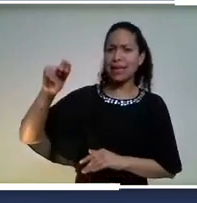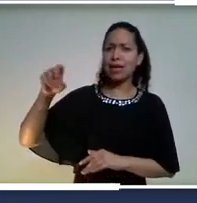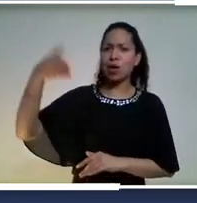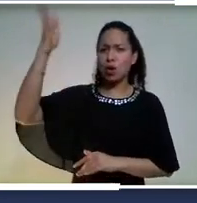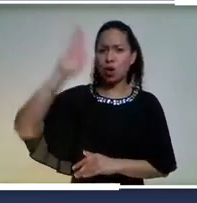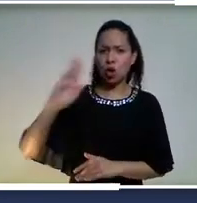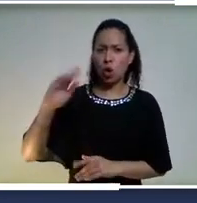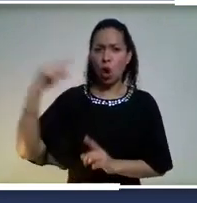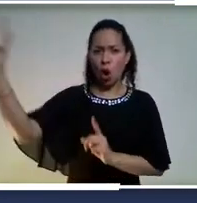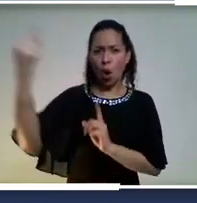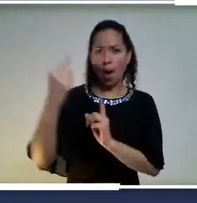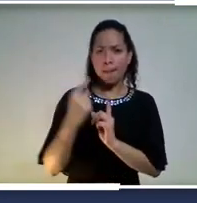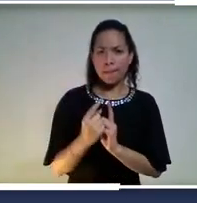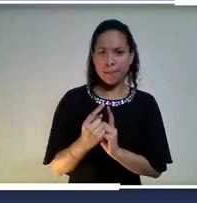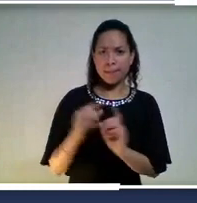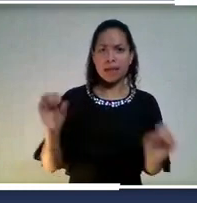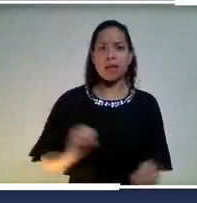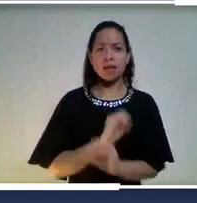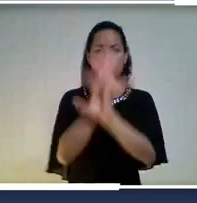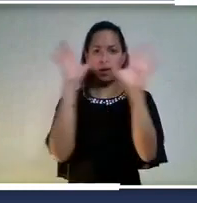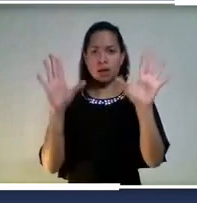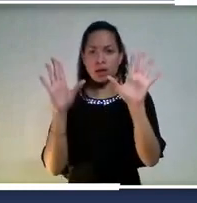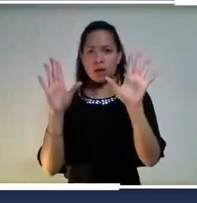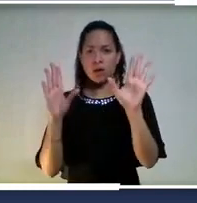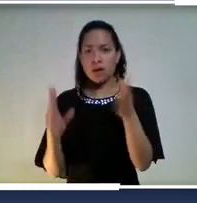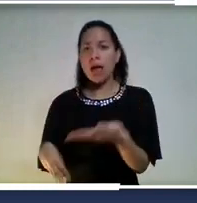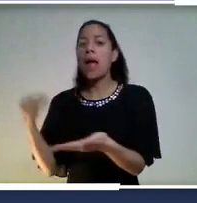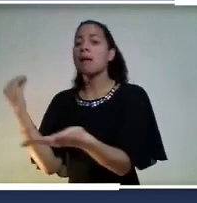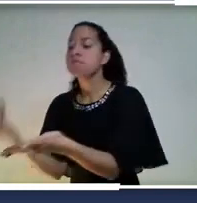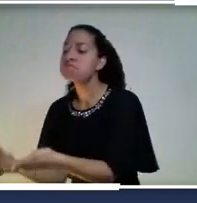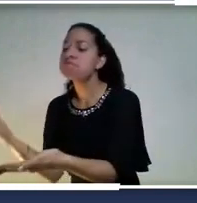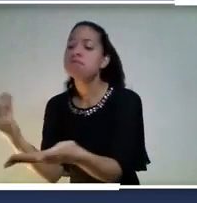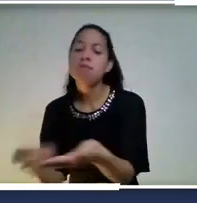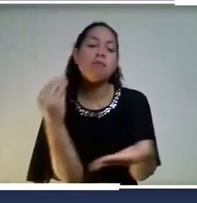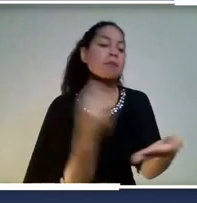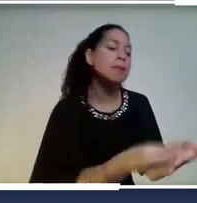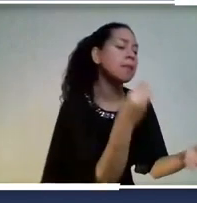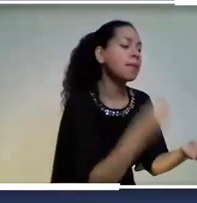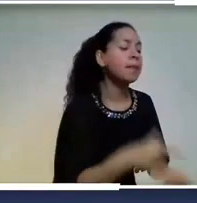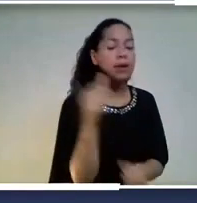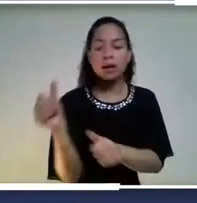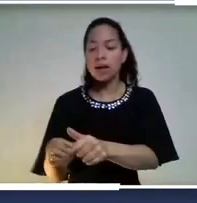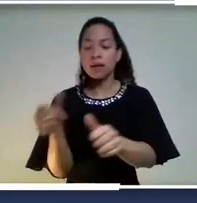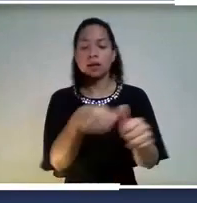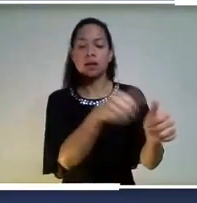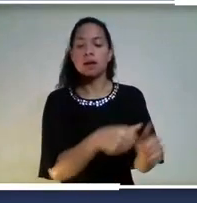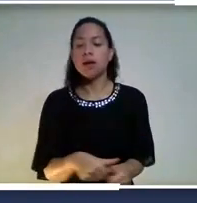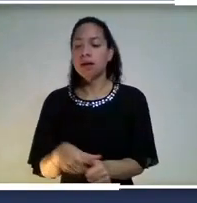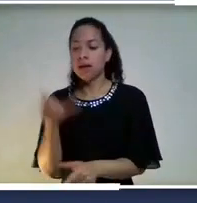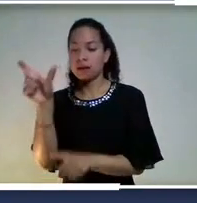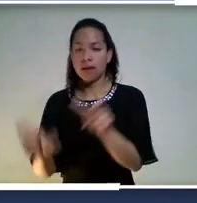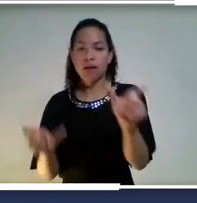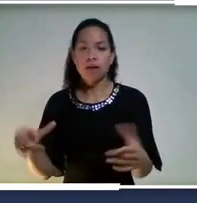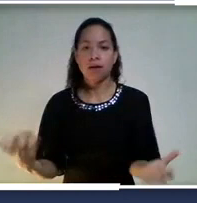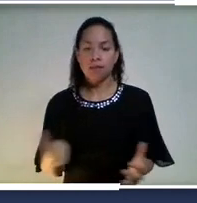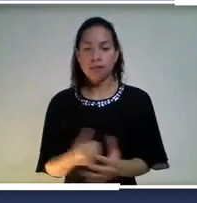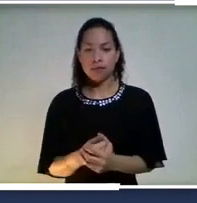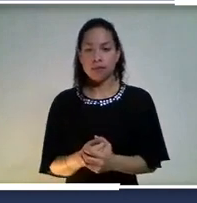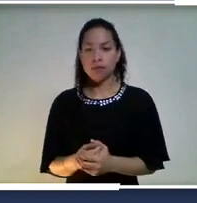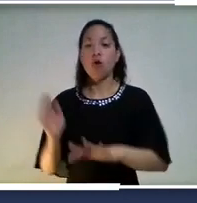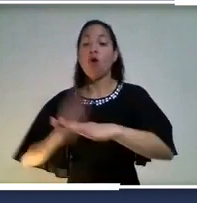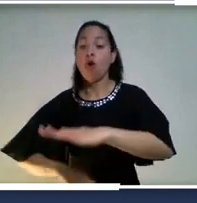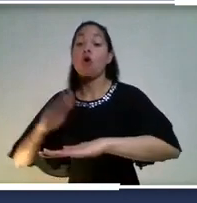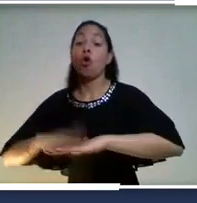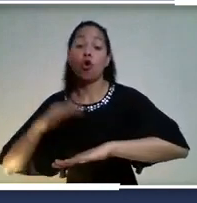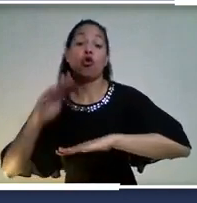uno conforme a sus obras cuando es el pan cuando jesús venga mateo 3 040